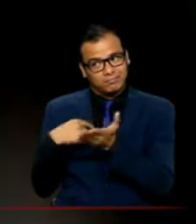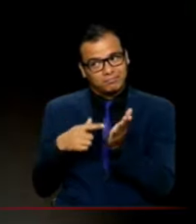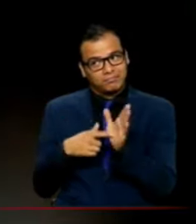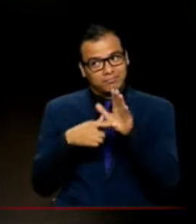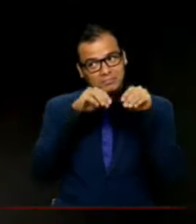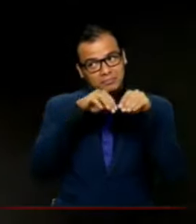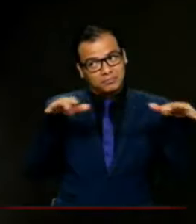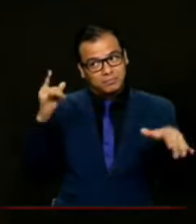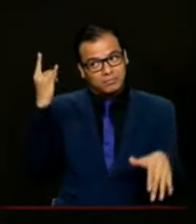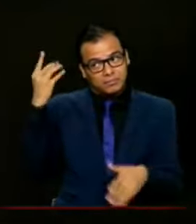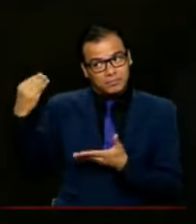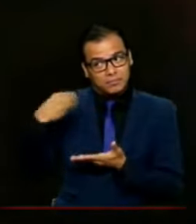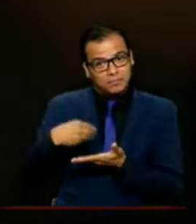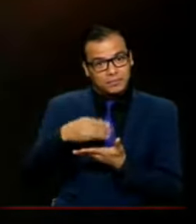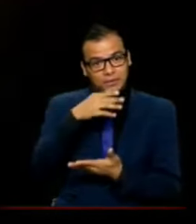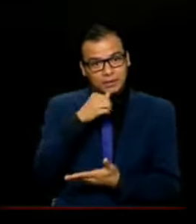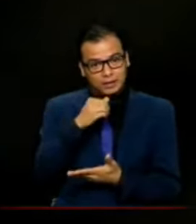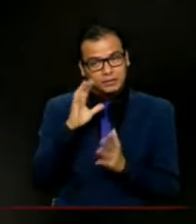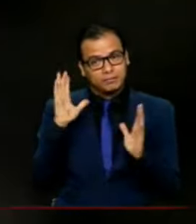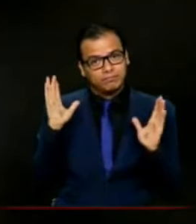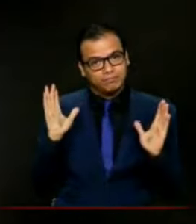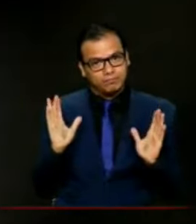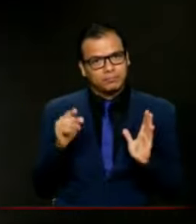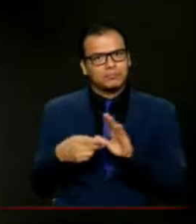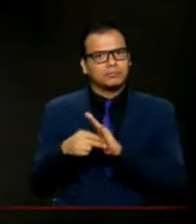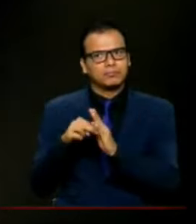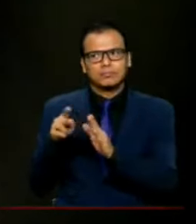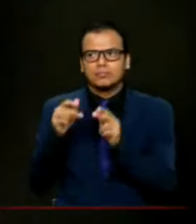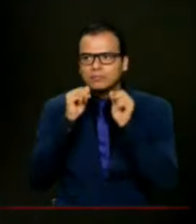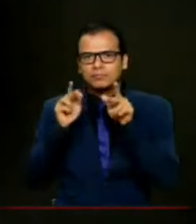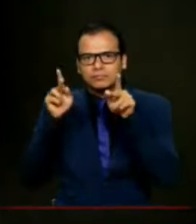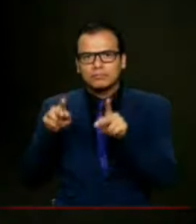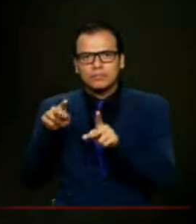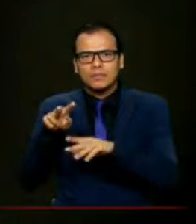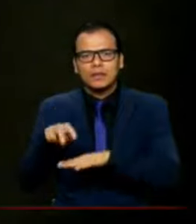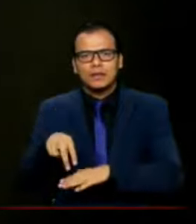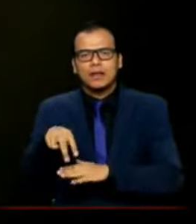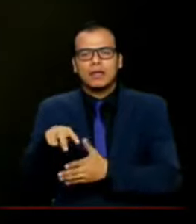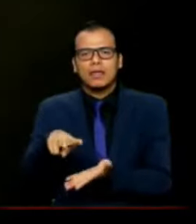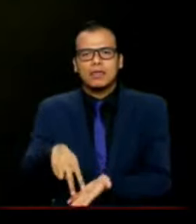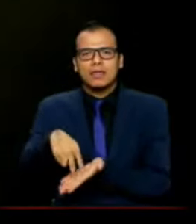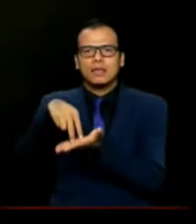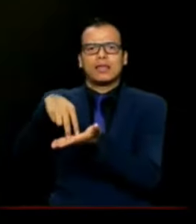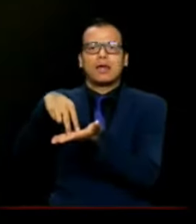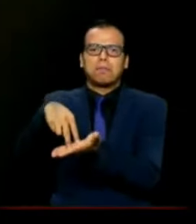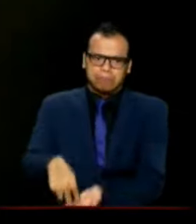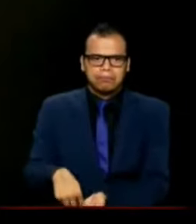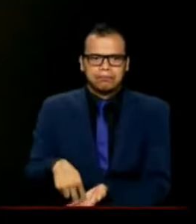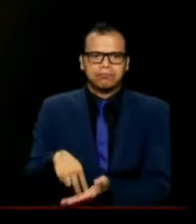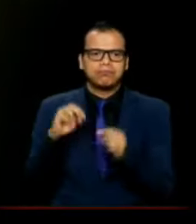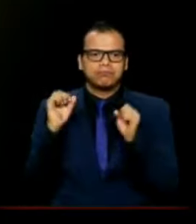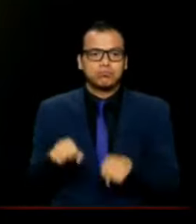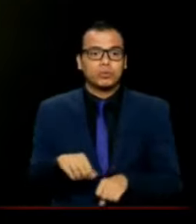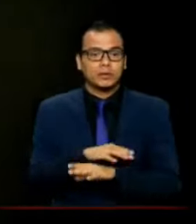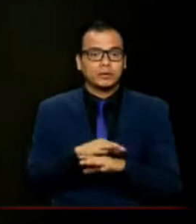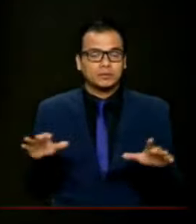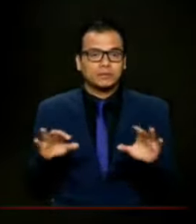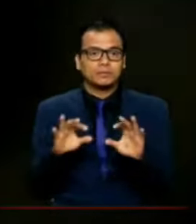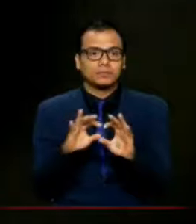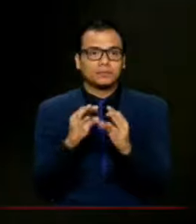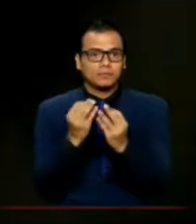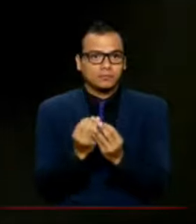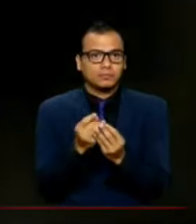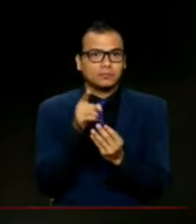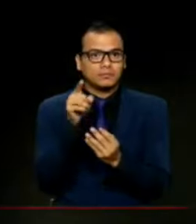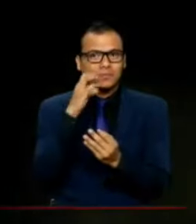objetos de alto valor, poniendo en riesgo la dignidad de la víctima. La familia del afectado entregó bienes valorados en 65 millones de